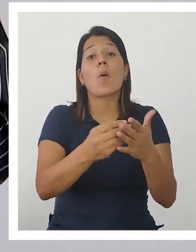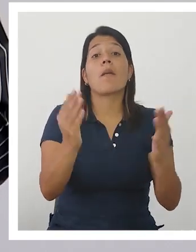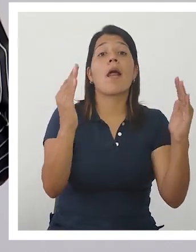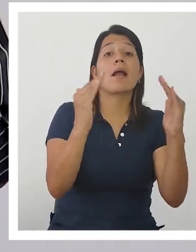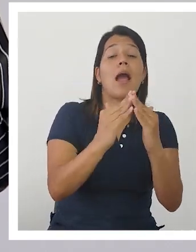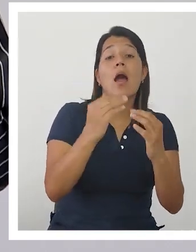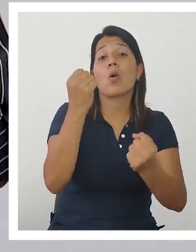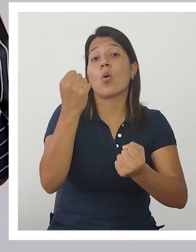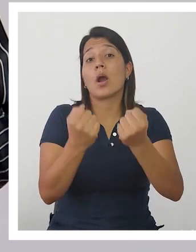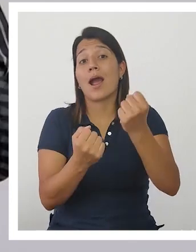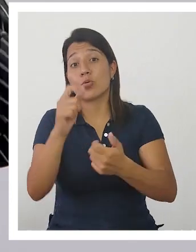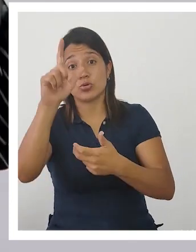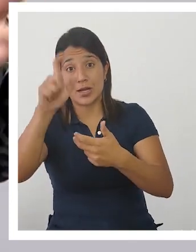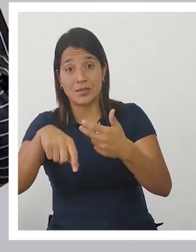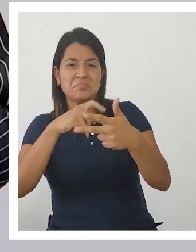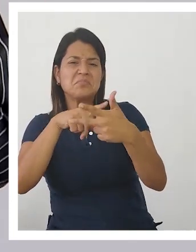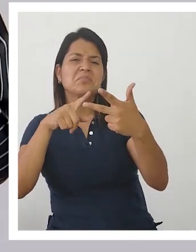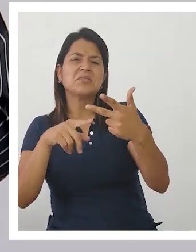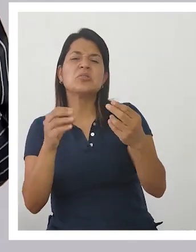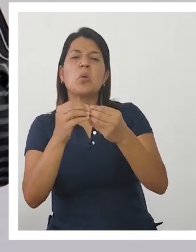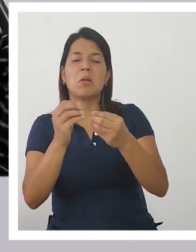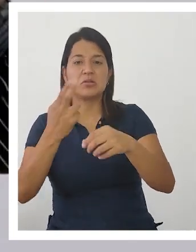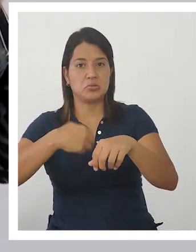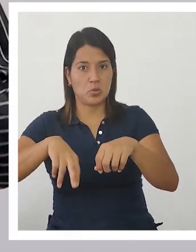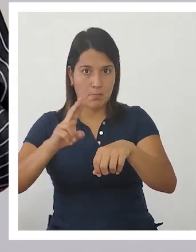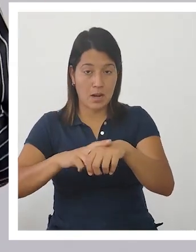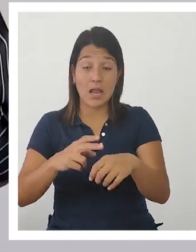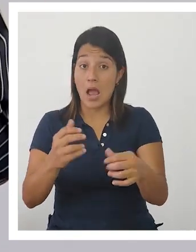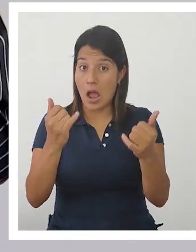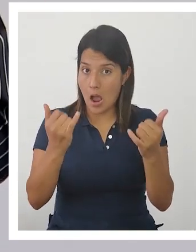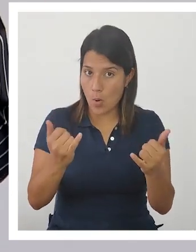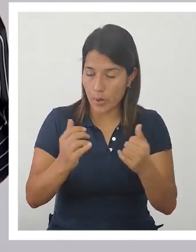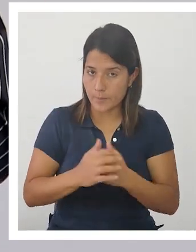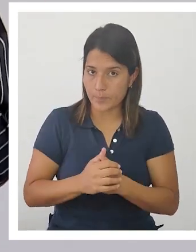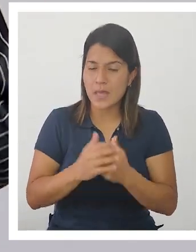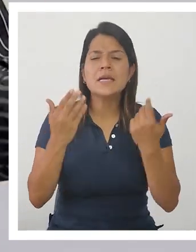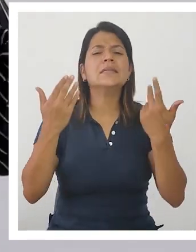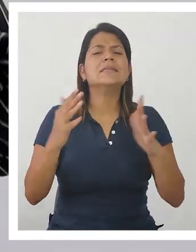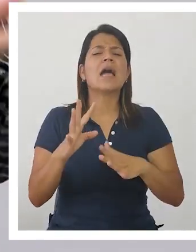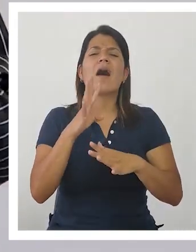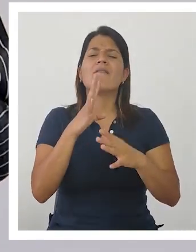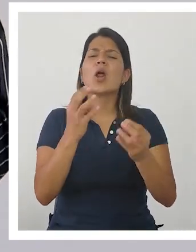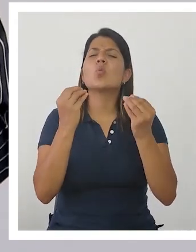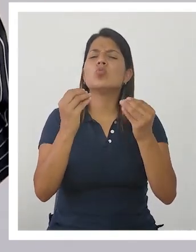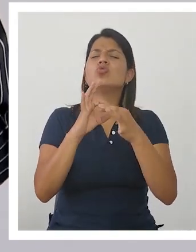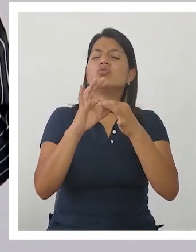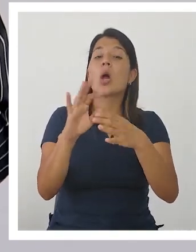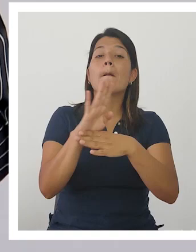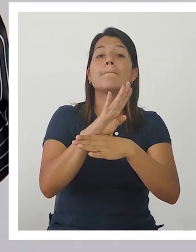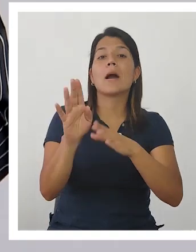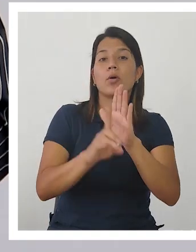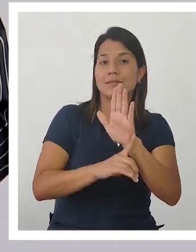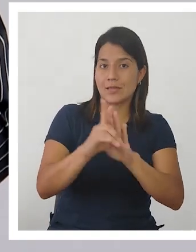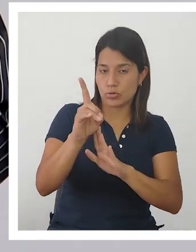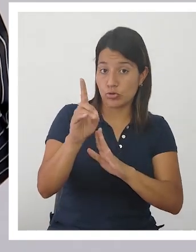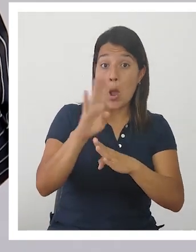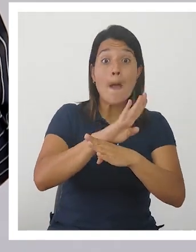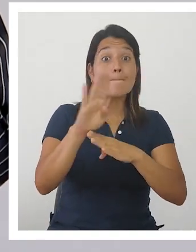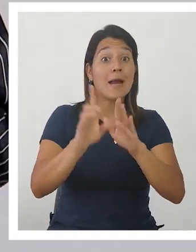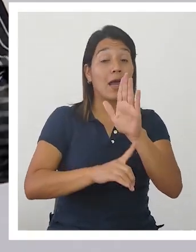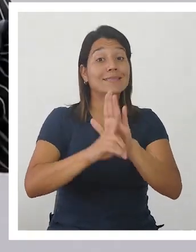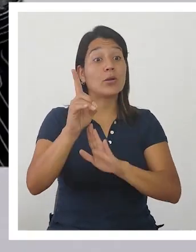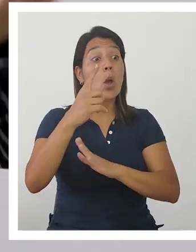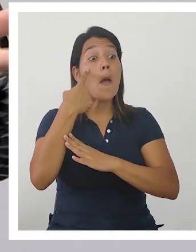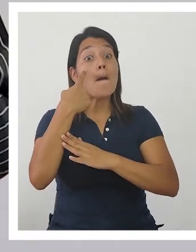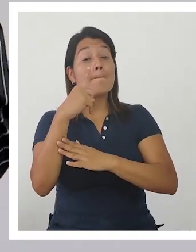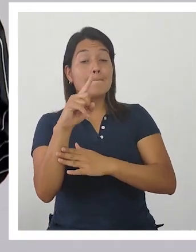más comunes. Ahora bien, se ha hablado mucho de banca de desarrollo para que los pequeños y medianas